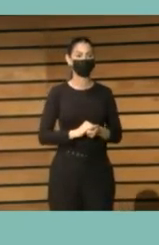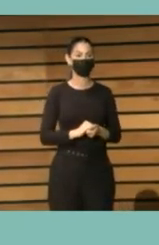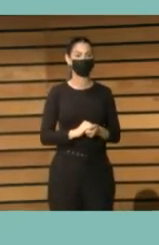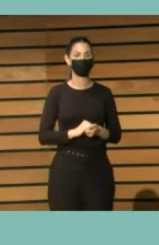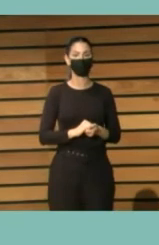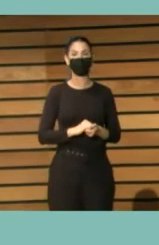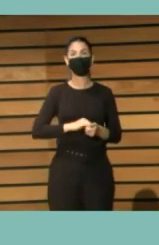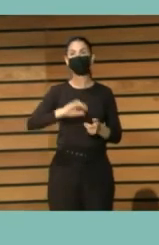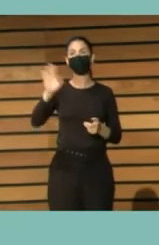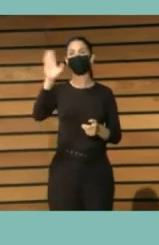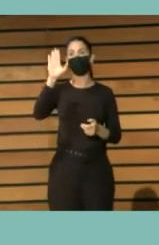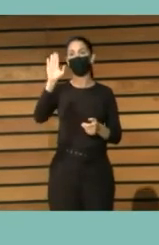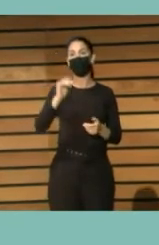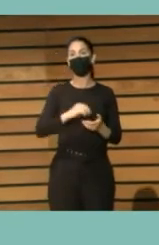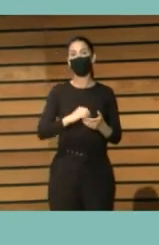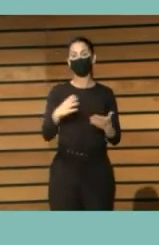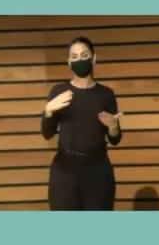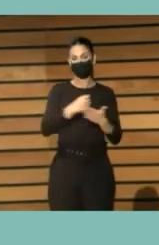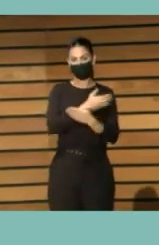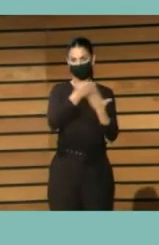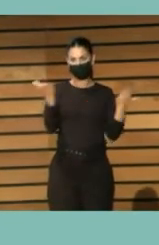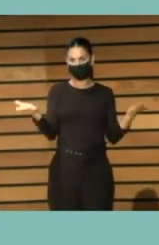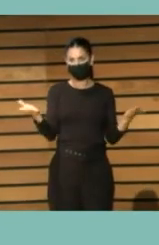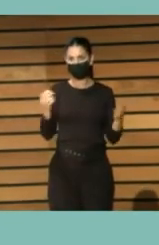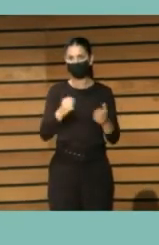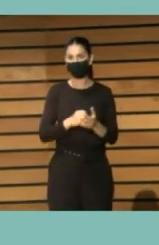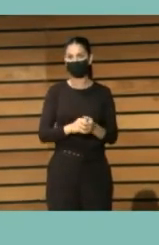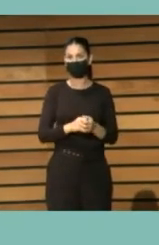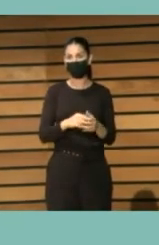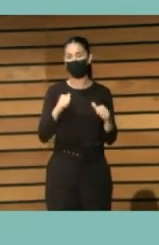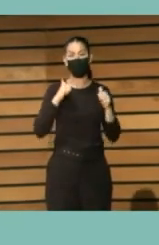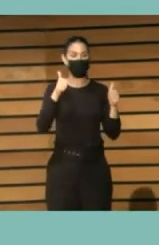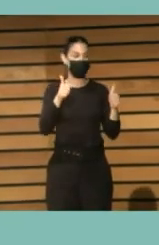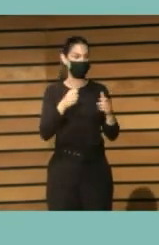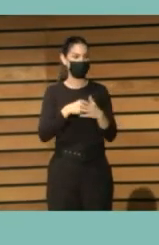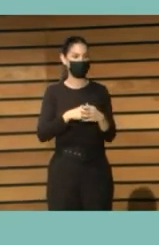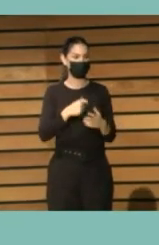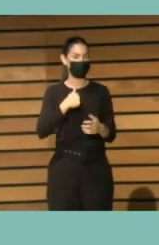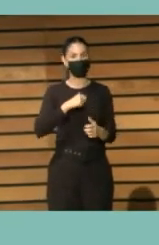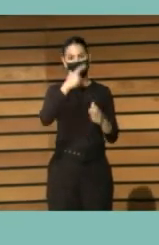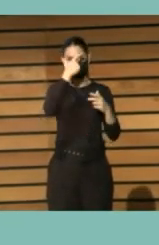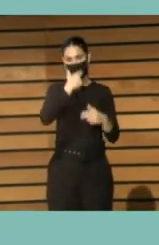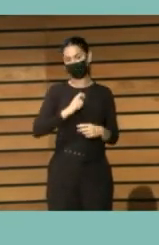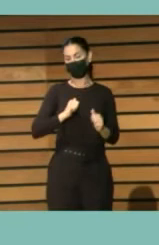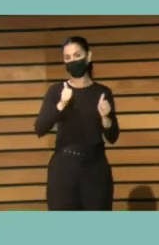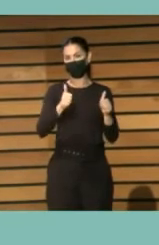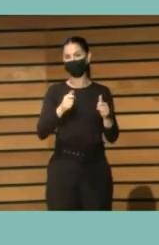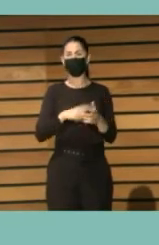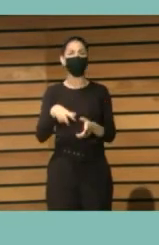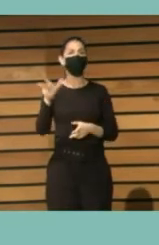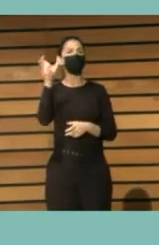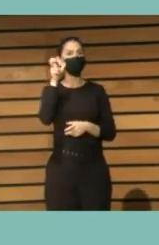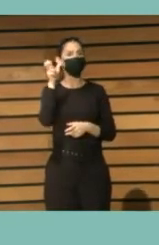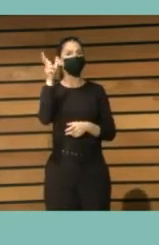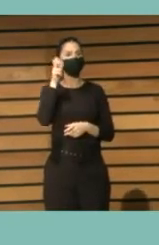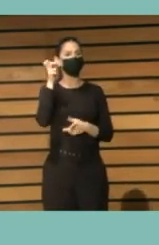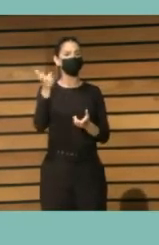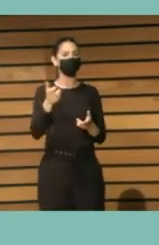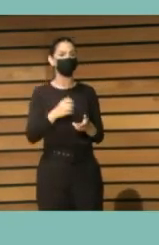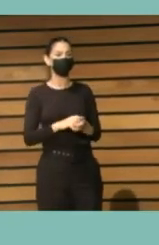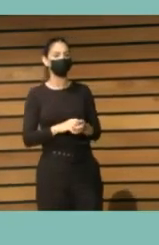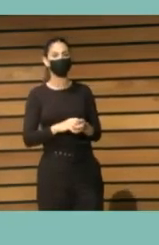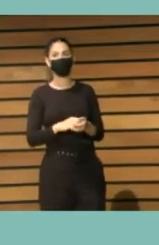Hola a todos, todas, qué bien, empiezo yo. Pues nada, estaba escuchando esto que comentabais